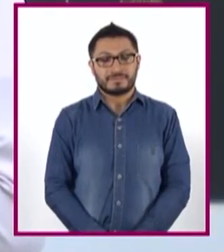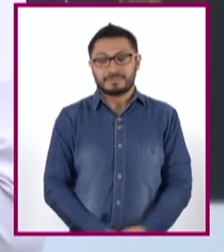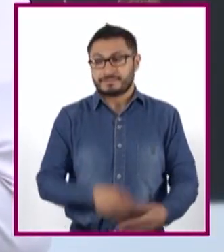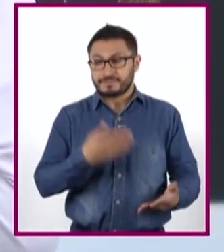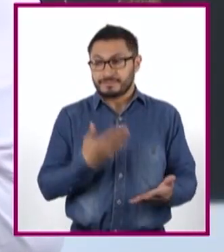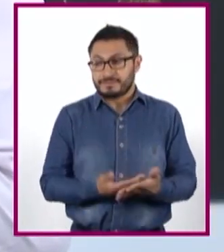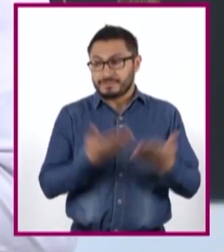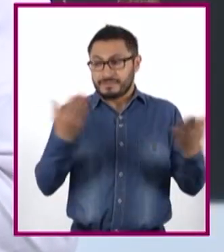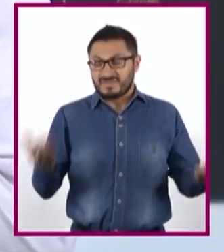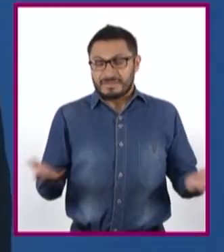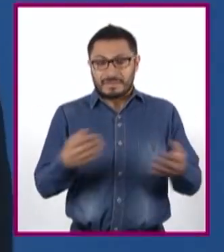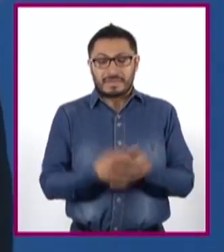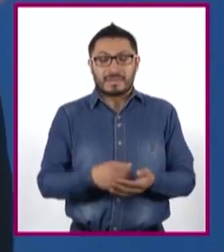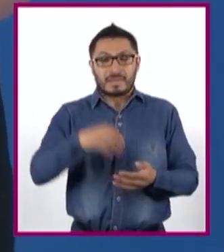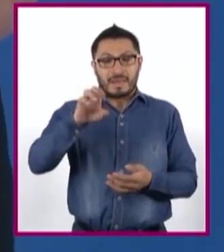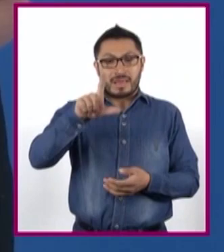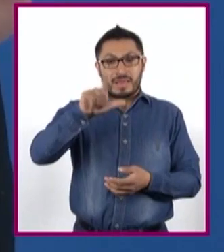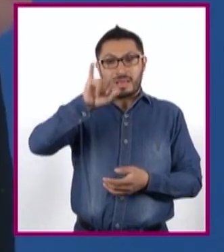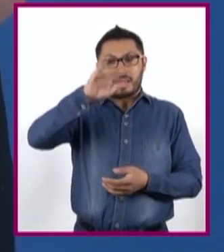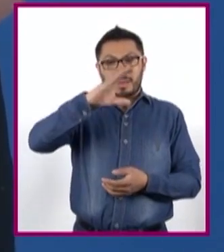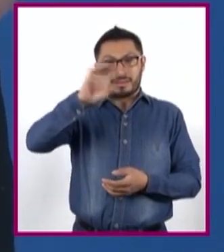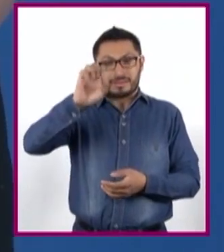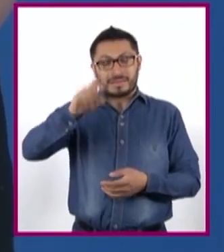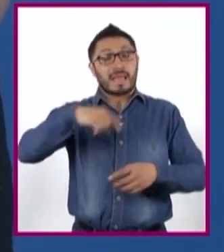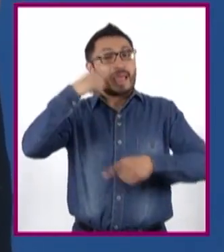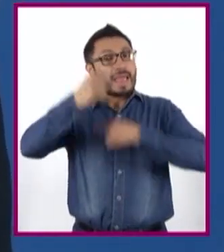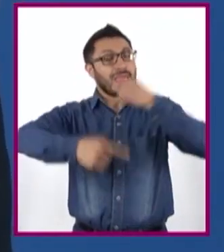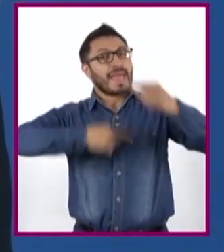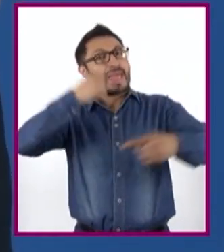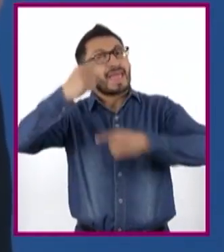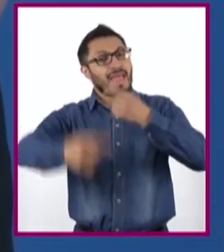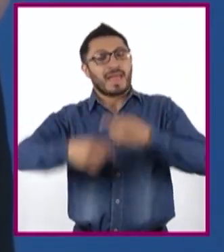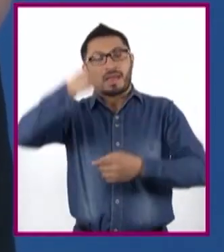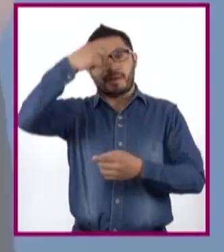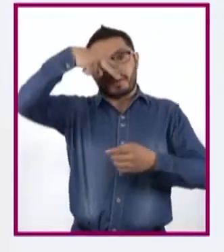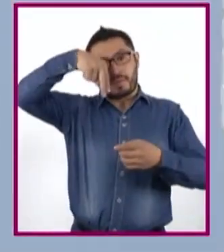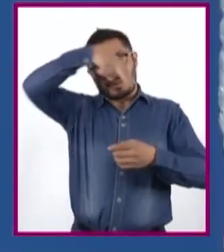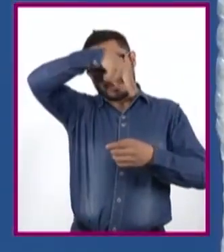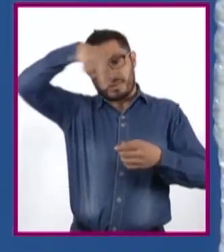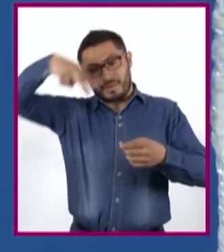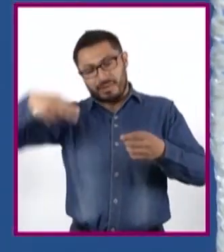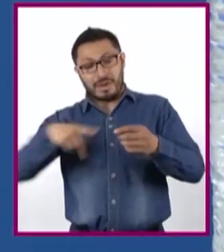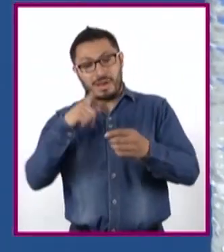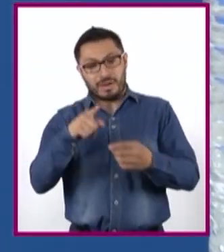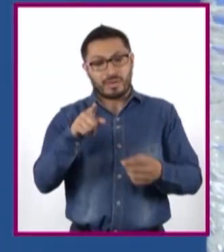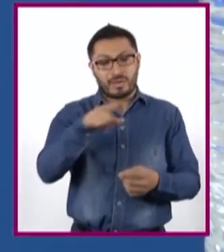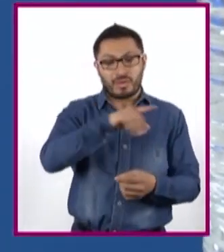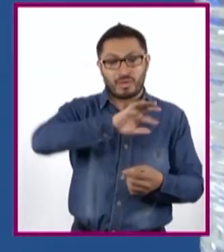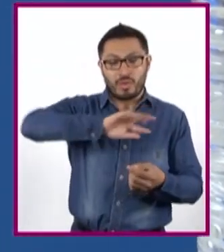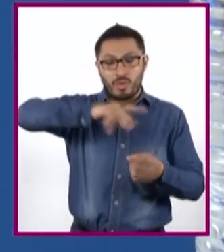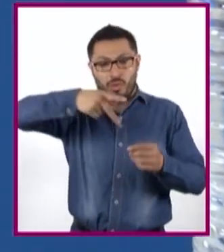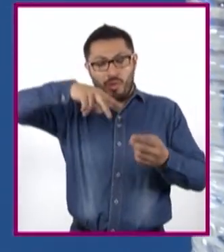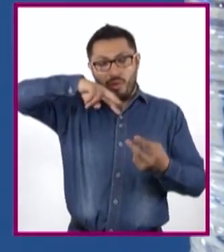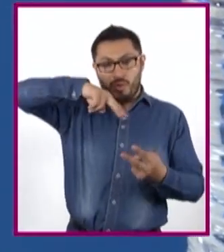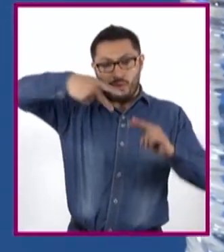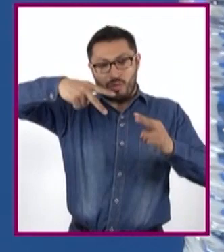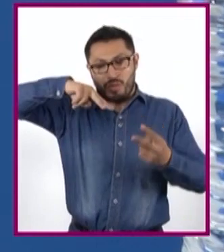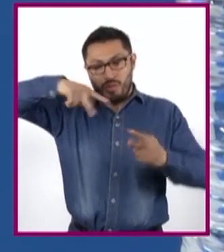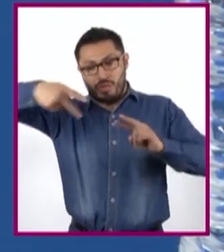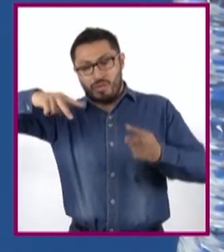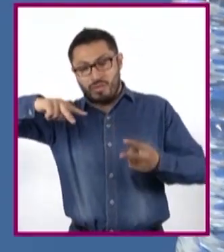Ahora, para que nuestra hélice pueda girar, cada uno de los recortes que tú realizaste tienes que moverlos o